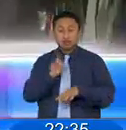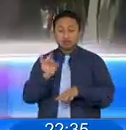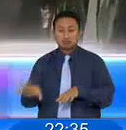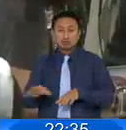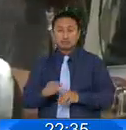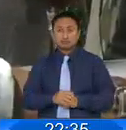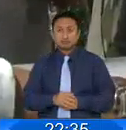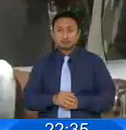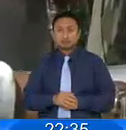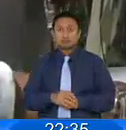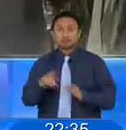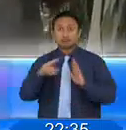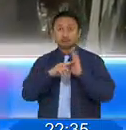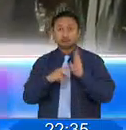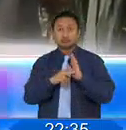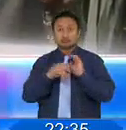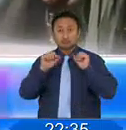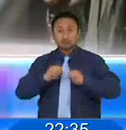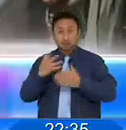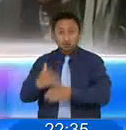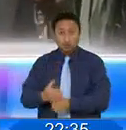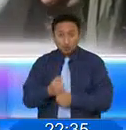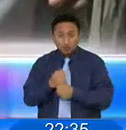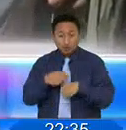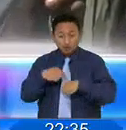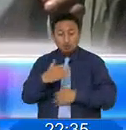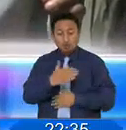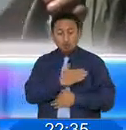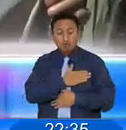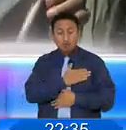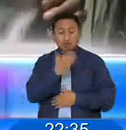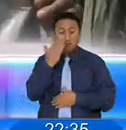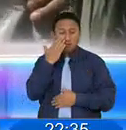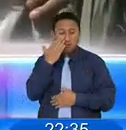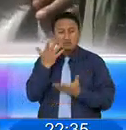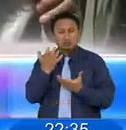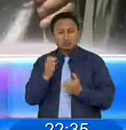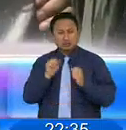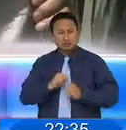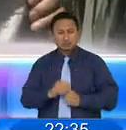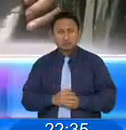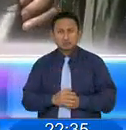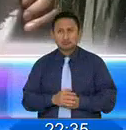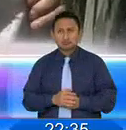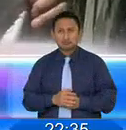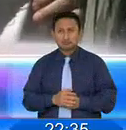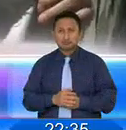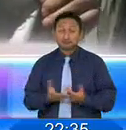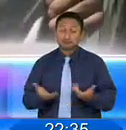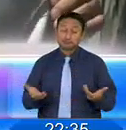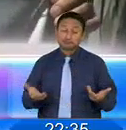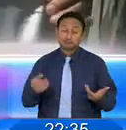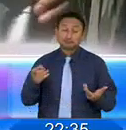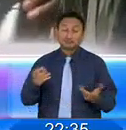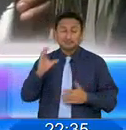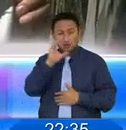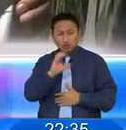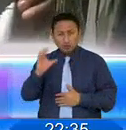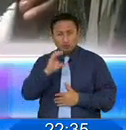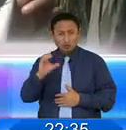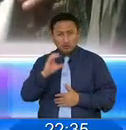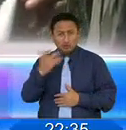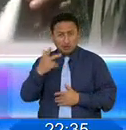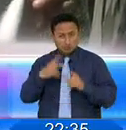se cumpla esta medida de reparación que tanto como madre anhelaba que se dé y que estas búsquedas ya